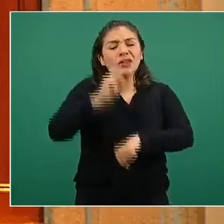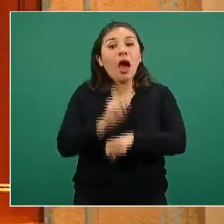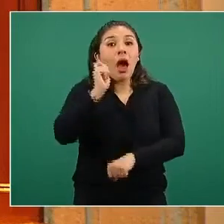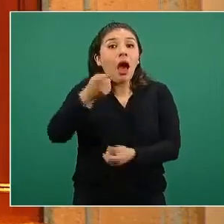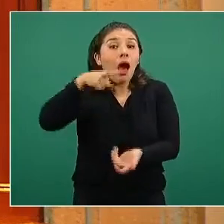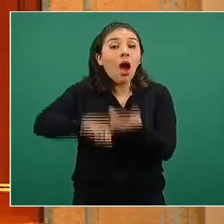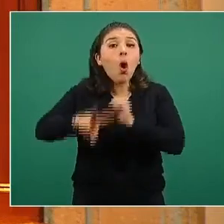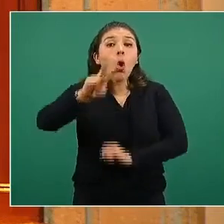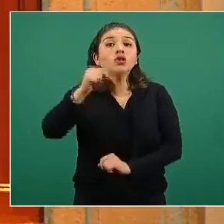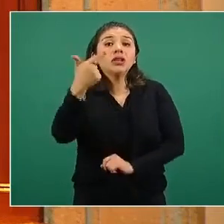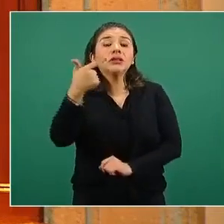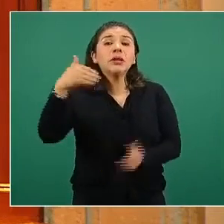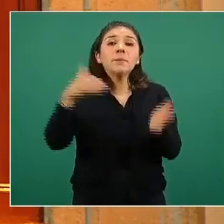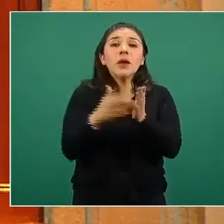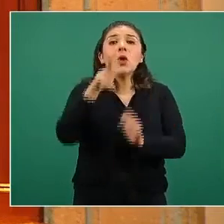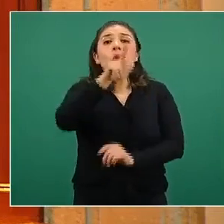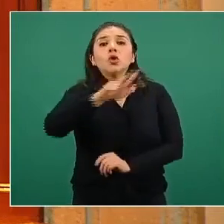representan